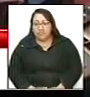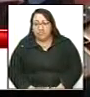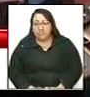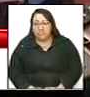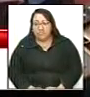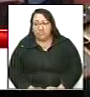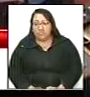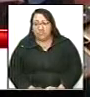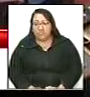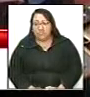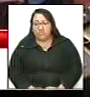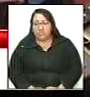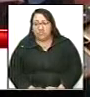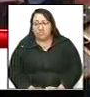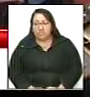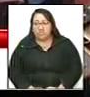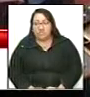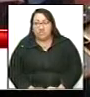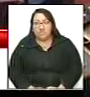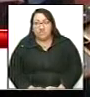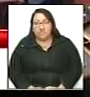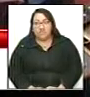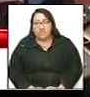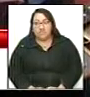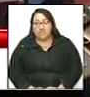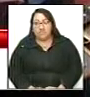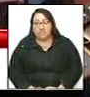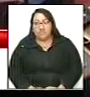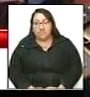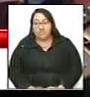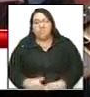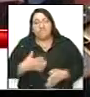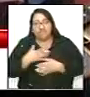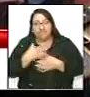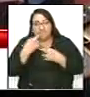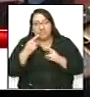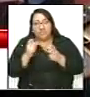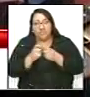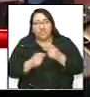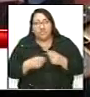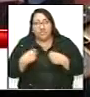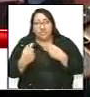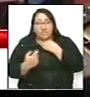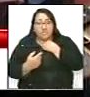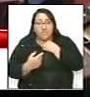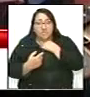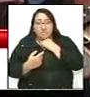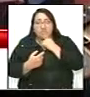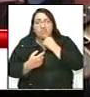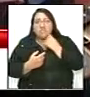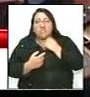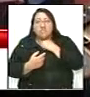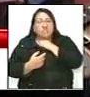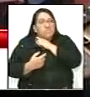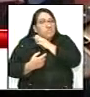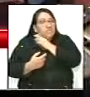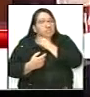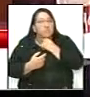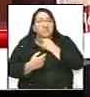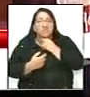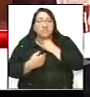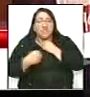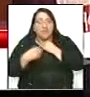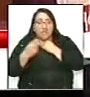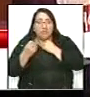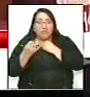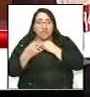sí, por favor. Muy breve, presidenta. Con todo cariño y respeto a los colegas, yo creo que vamos a concentrarnos en la... porque obviamente imagino que tendrán un